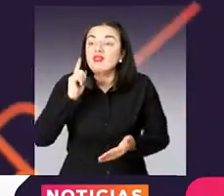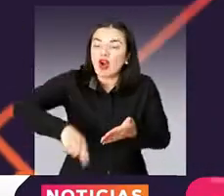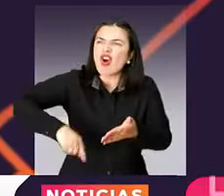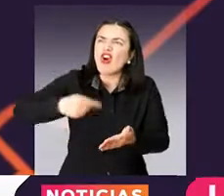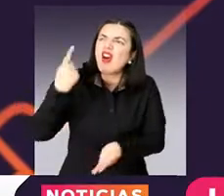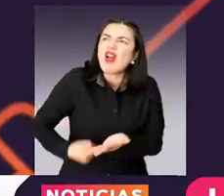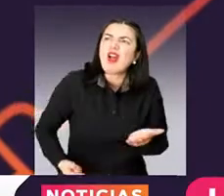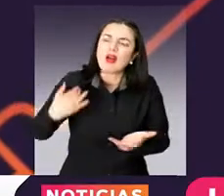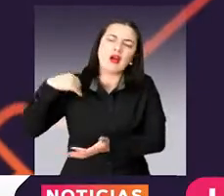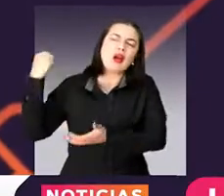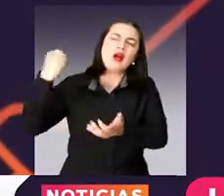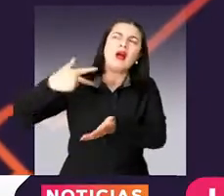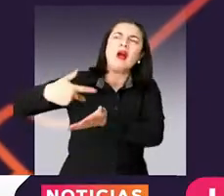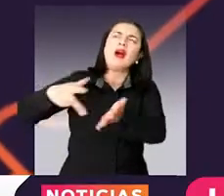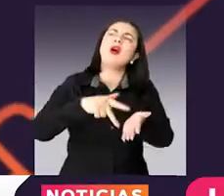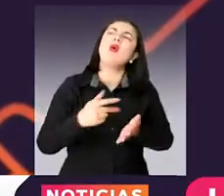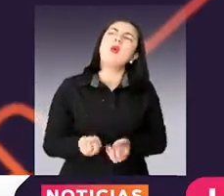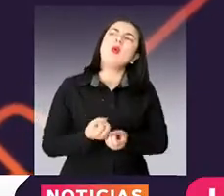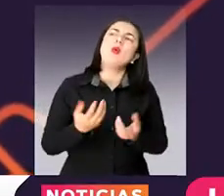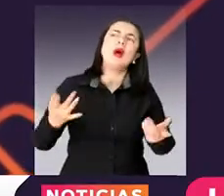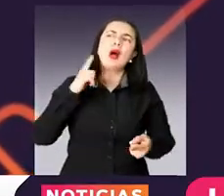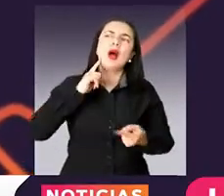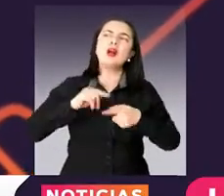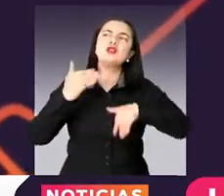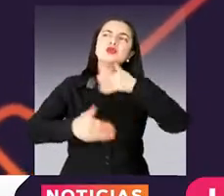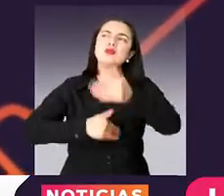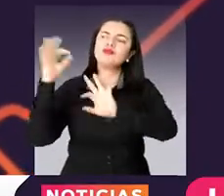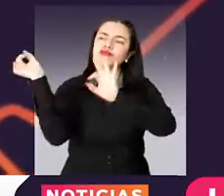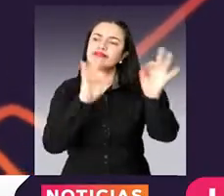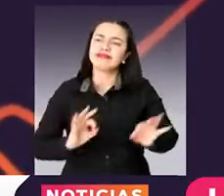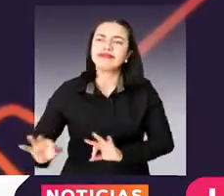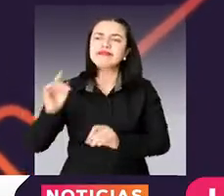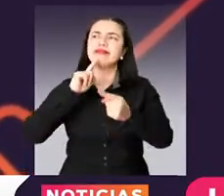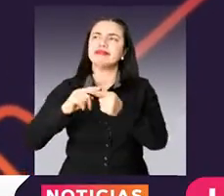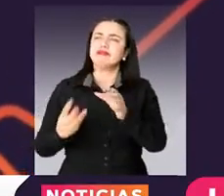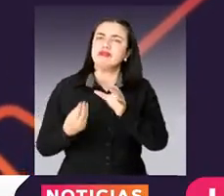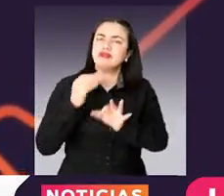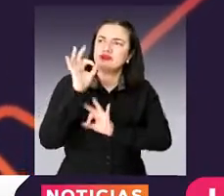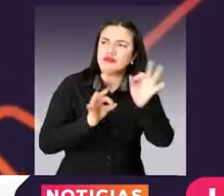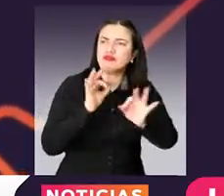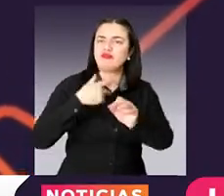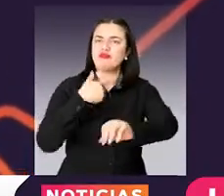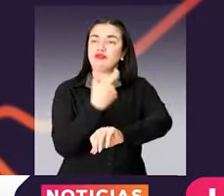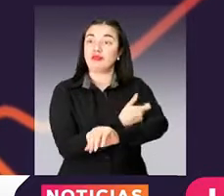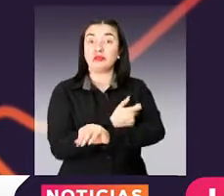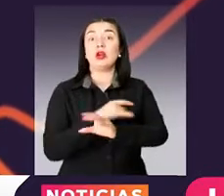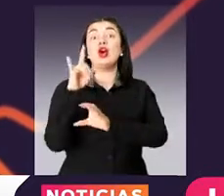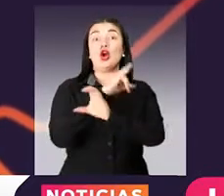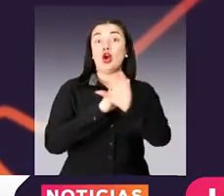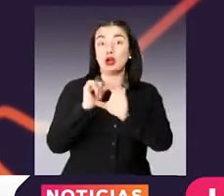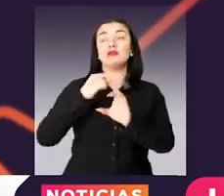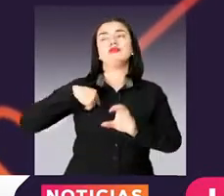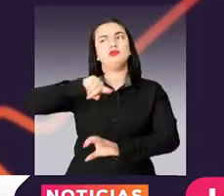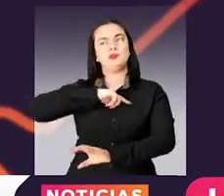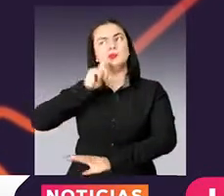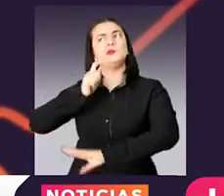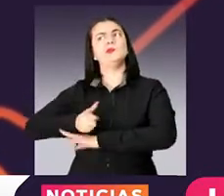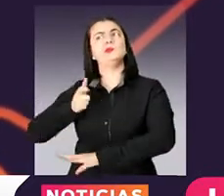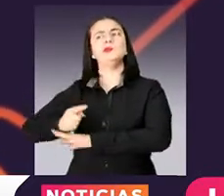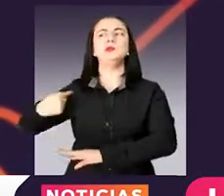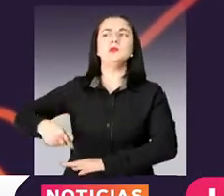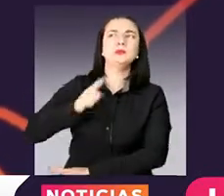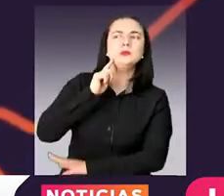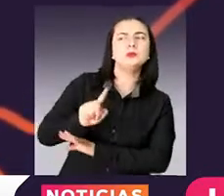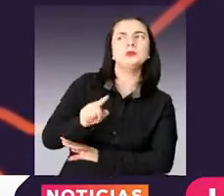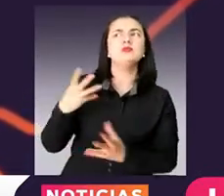recursos se han ejecutado frente al proceso logístico para su conservación? La Contraloría seguirá realizando este seguimiento